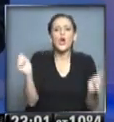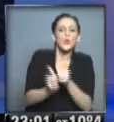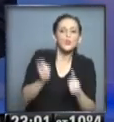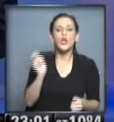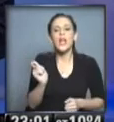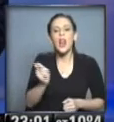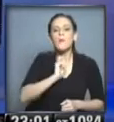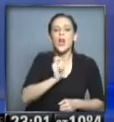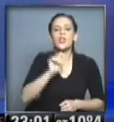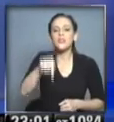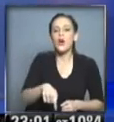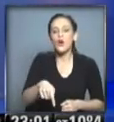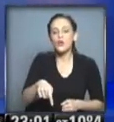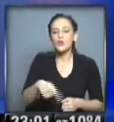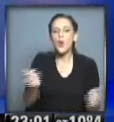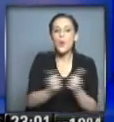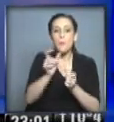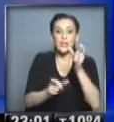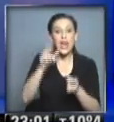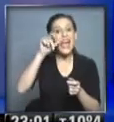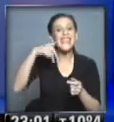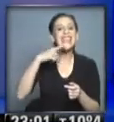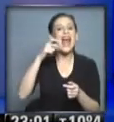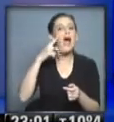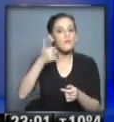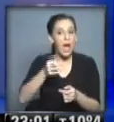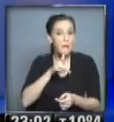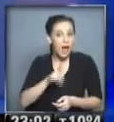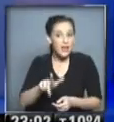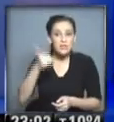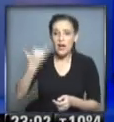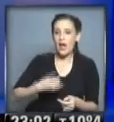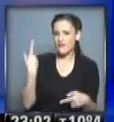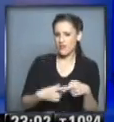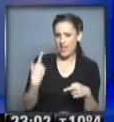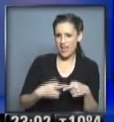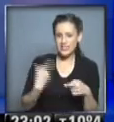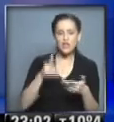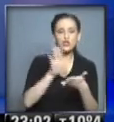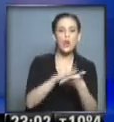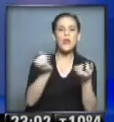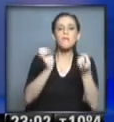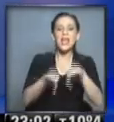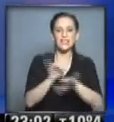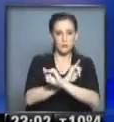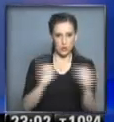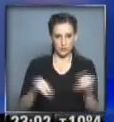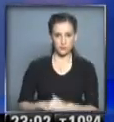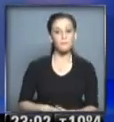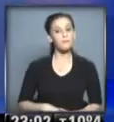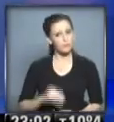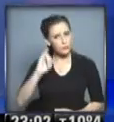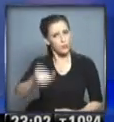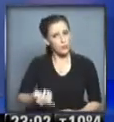para estar allí con la gente en terapia según supe que estuvieron festejando el comienzo de su programa así